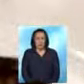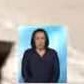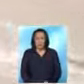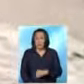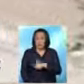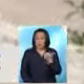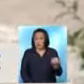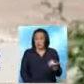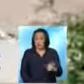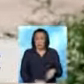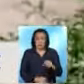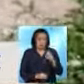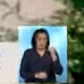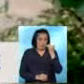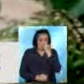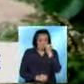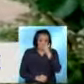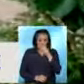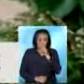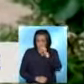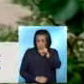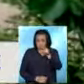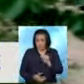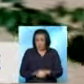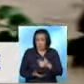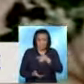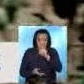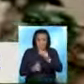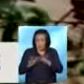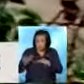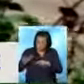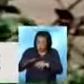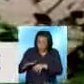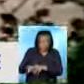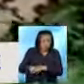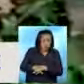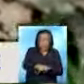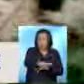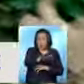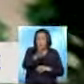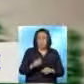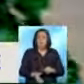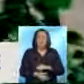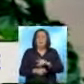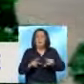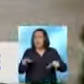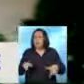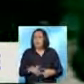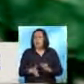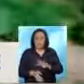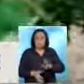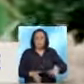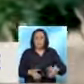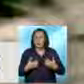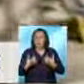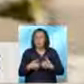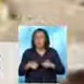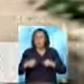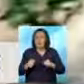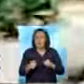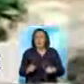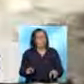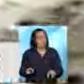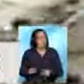En otra de las imágenes se puede ver que las inundaciones han convertido un parque para niños, literalmente, en un